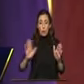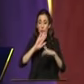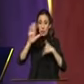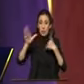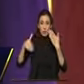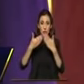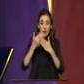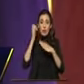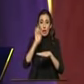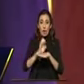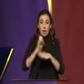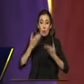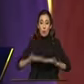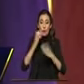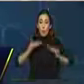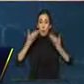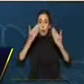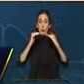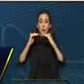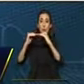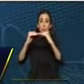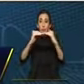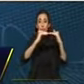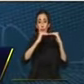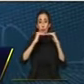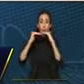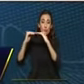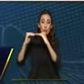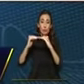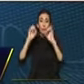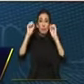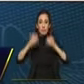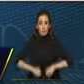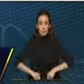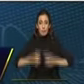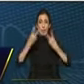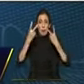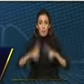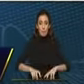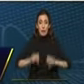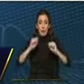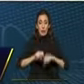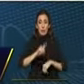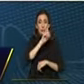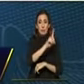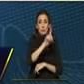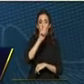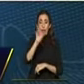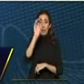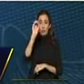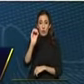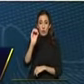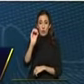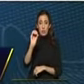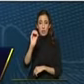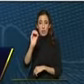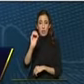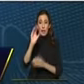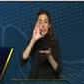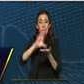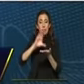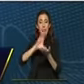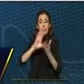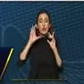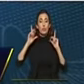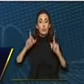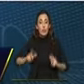país hemos construido y repotenciado, mantenido además, 110 unidades de salud entre hospitales